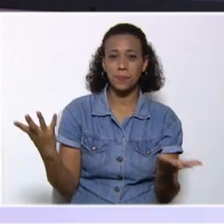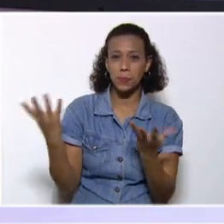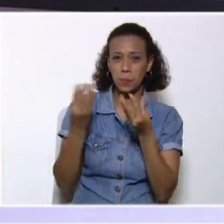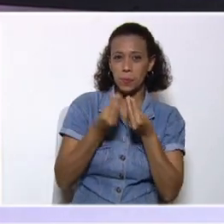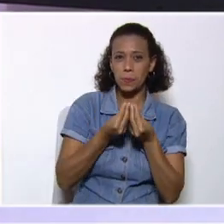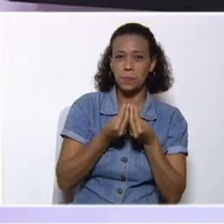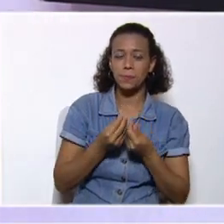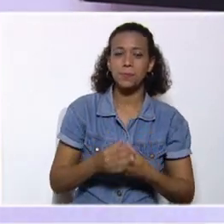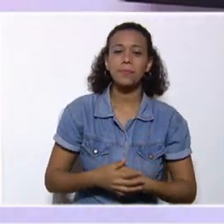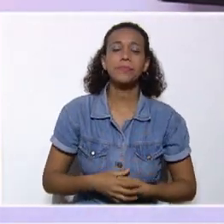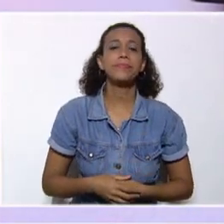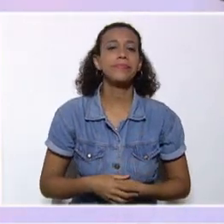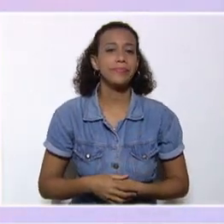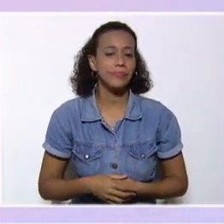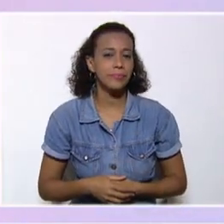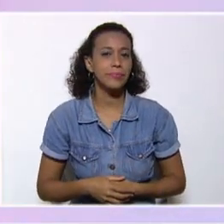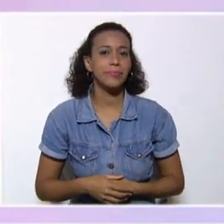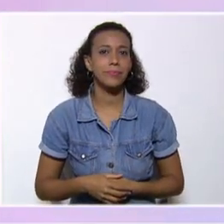Acompáñenme.